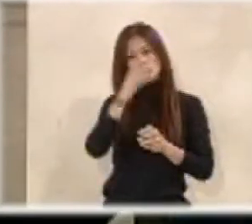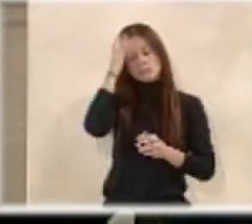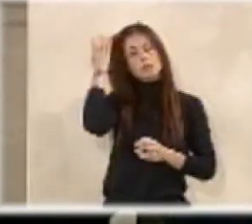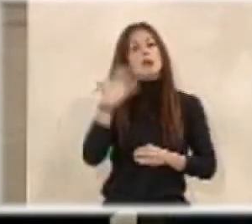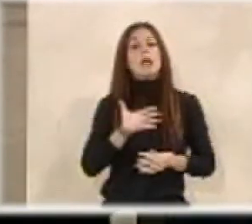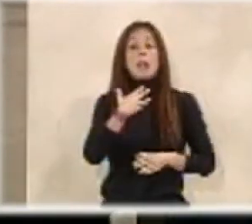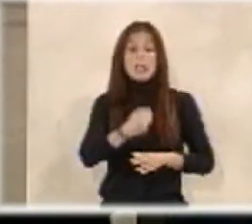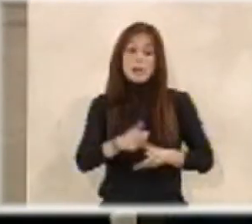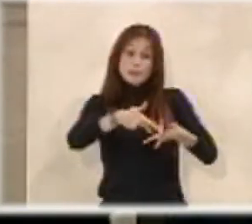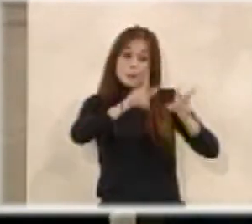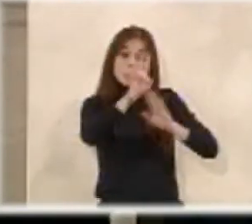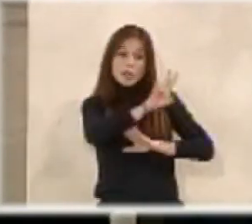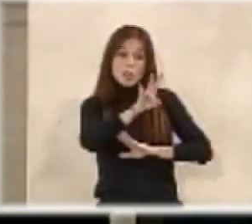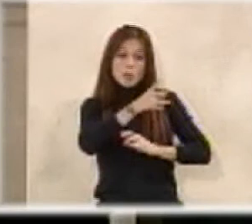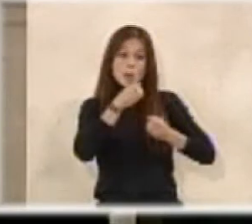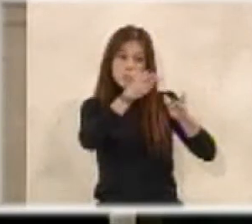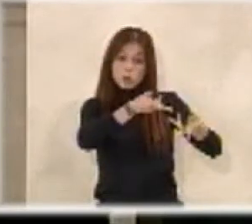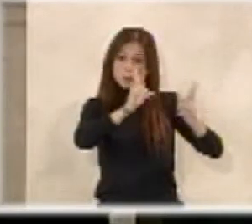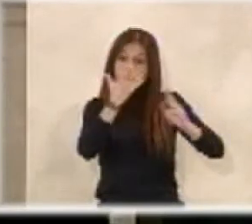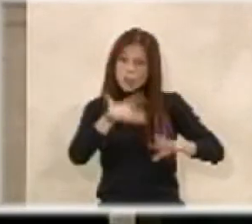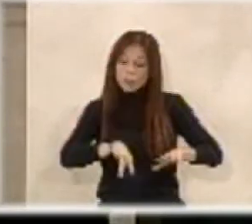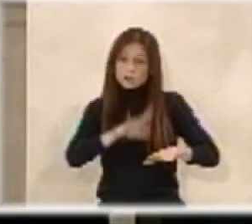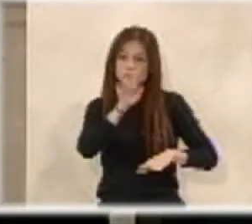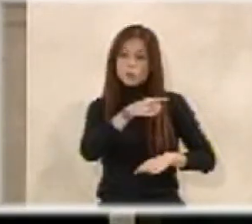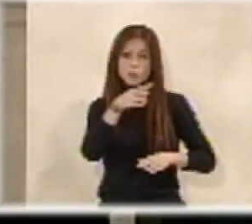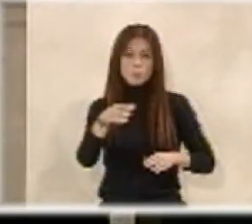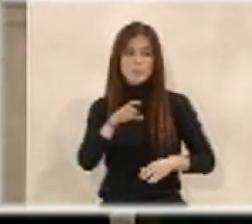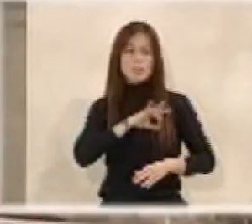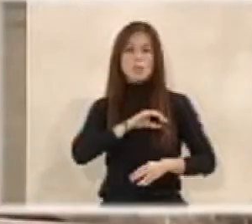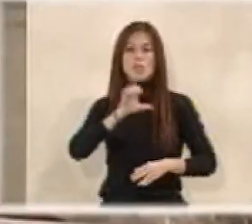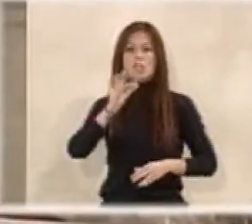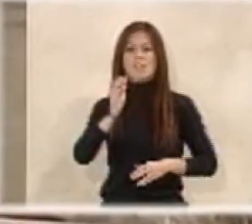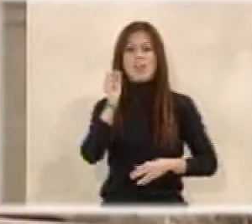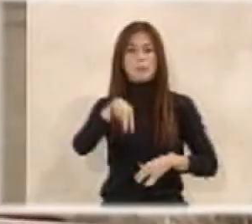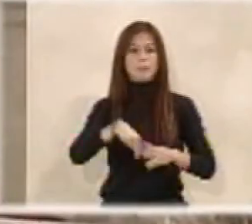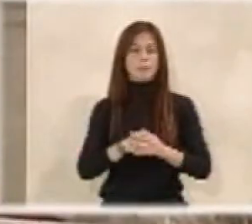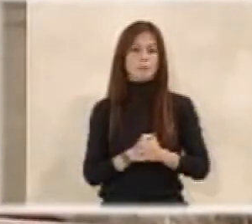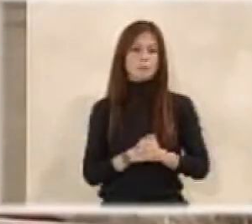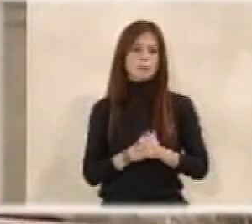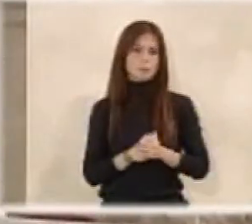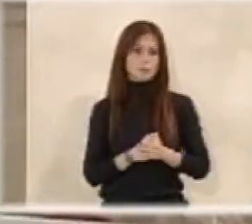¿Puede terminar el señor de Izquierda Unida su intervención? ¿Qué le toca a él? Señor Esteban.